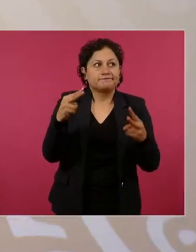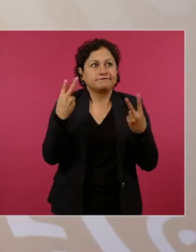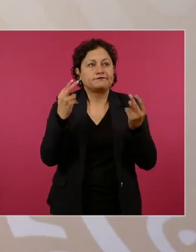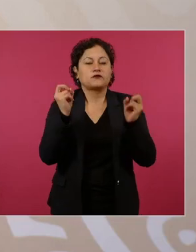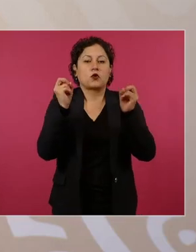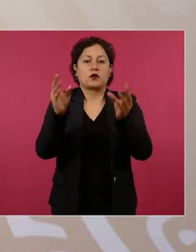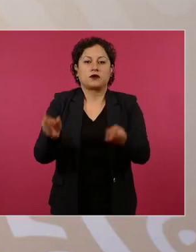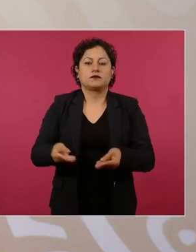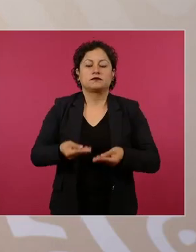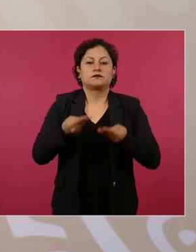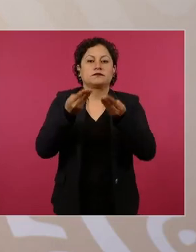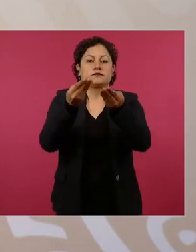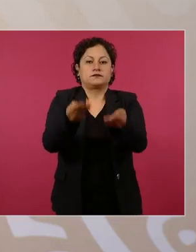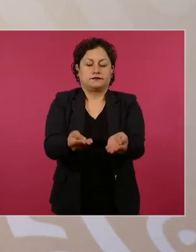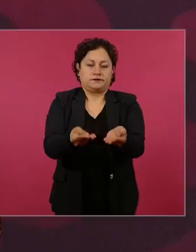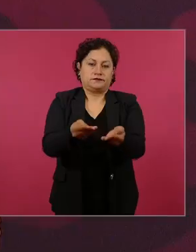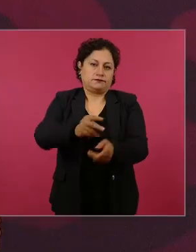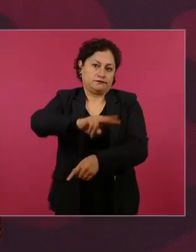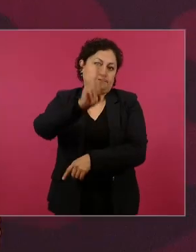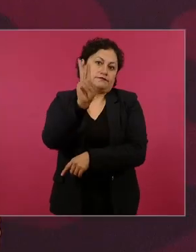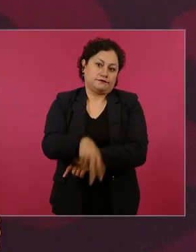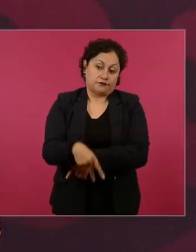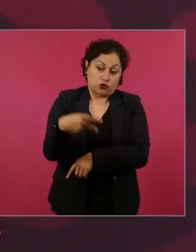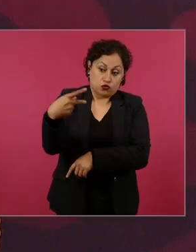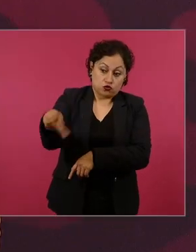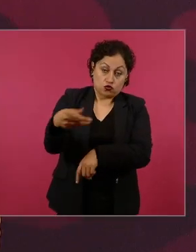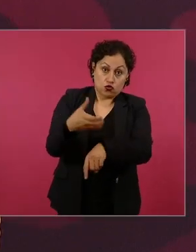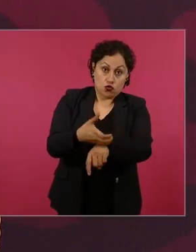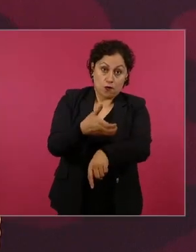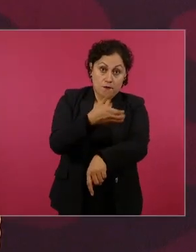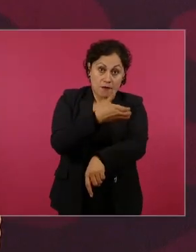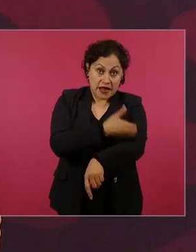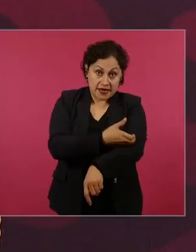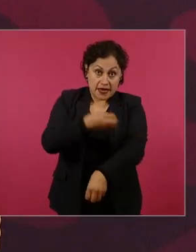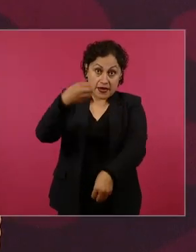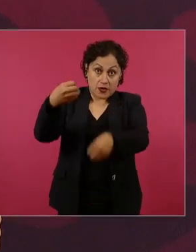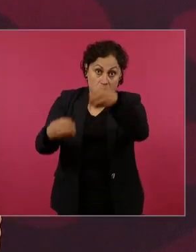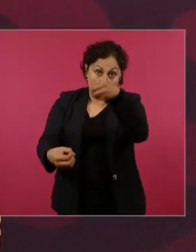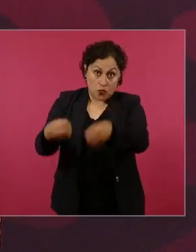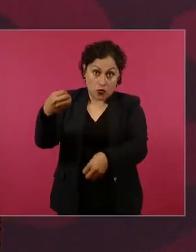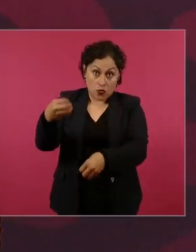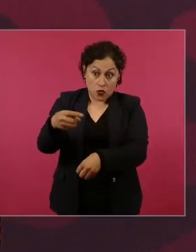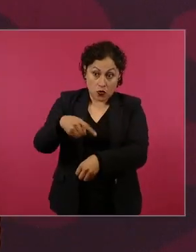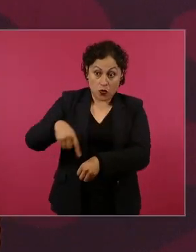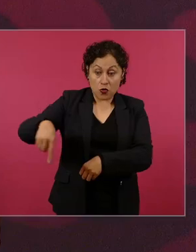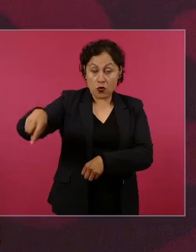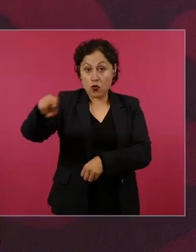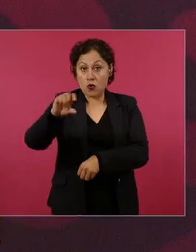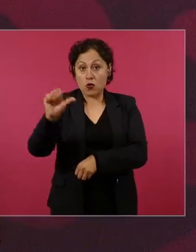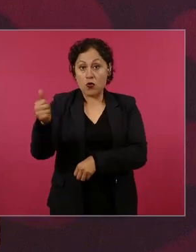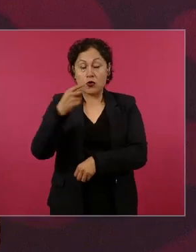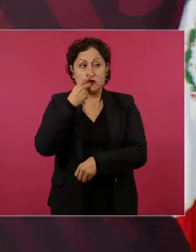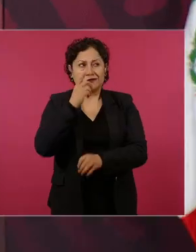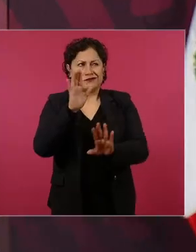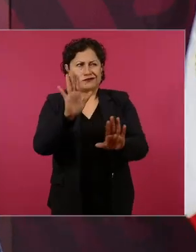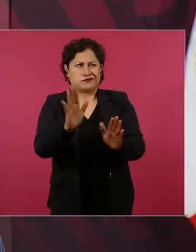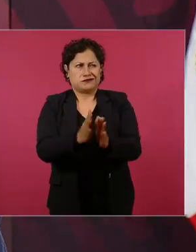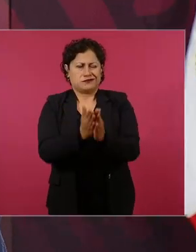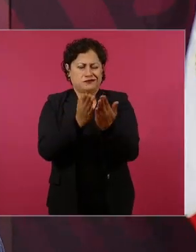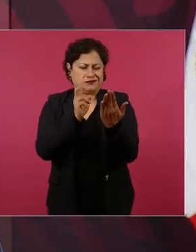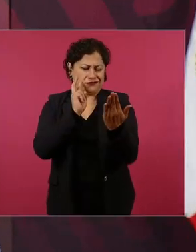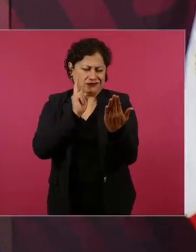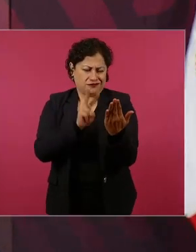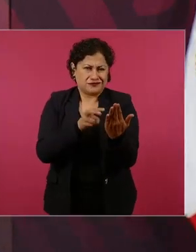efecto, hasta sus propios compañeros dicen, esto no nos corresponde a nosotros, esto es un asunto que tiene que